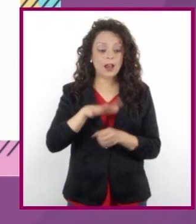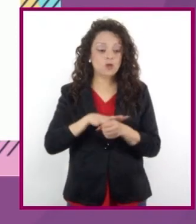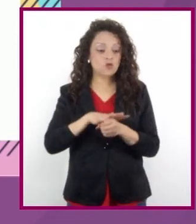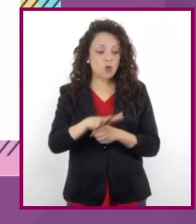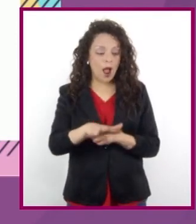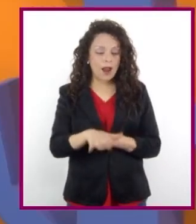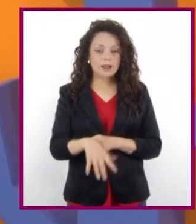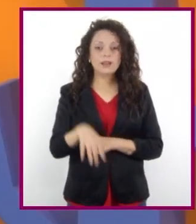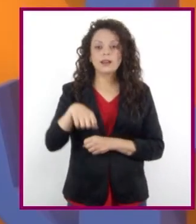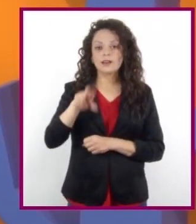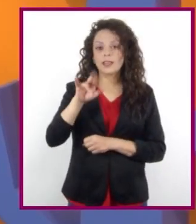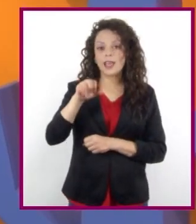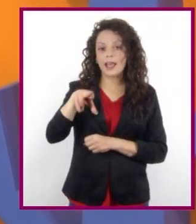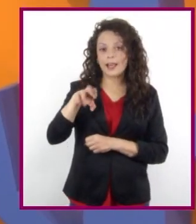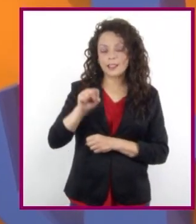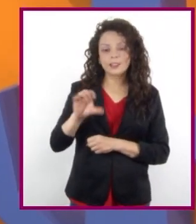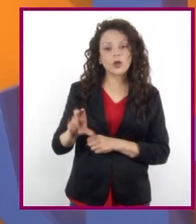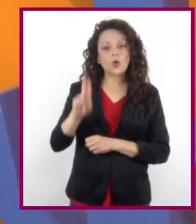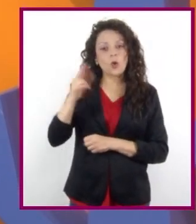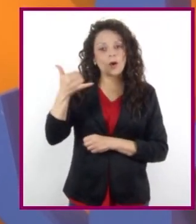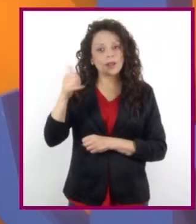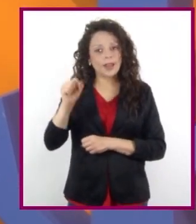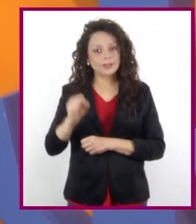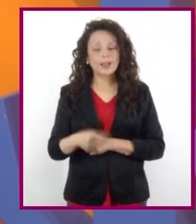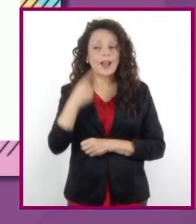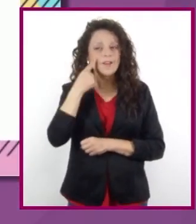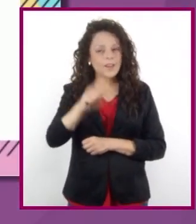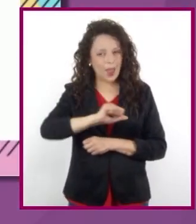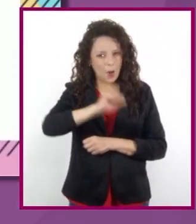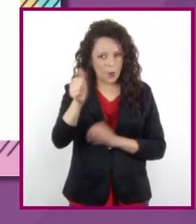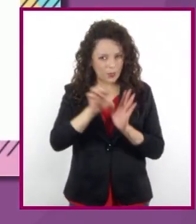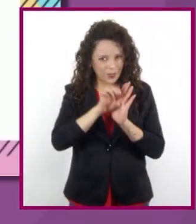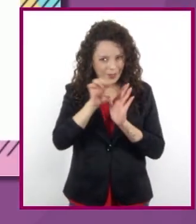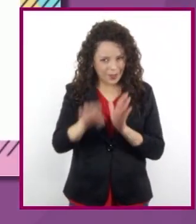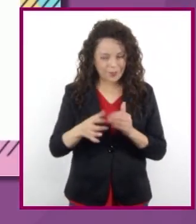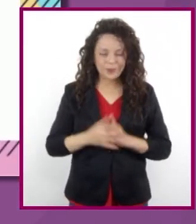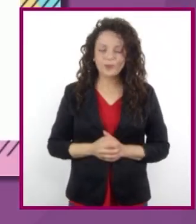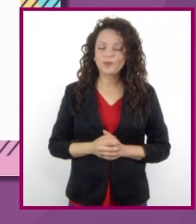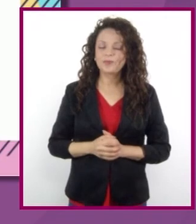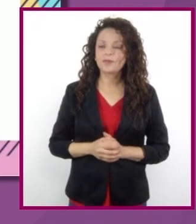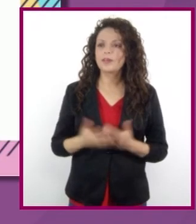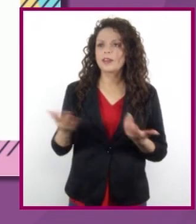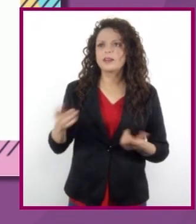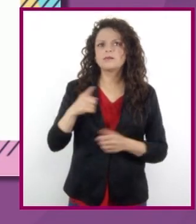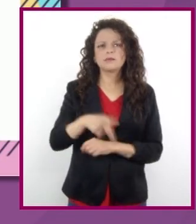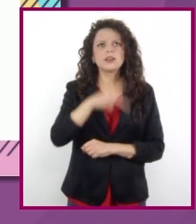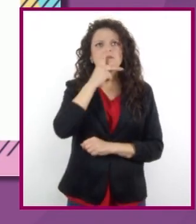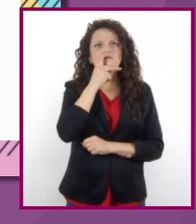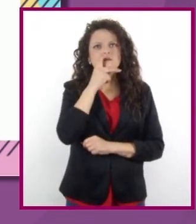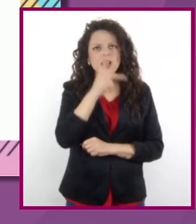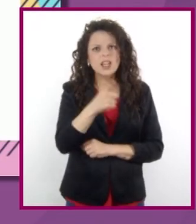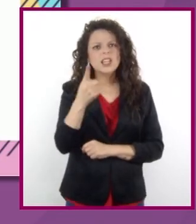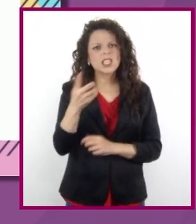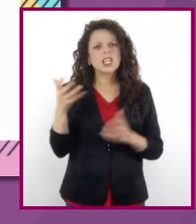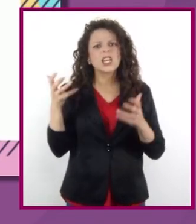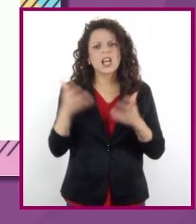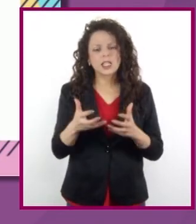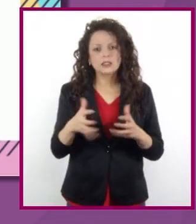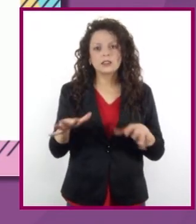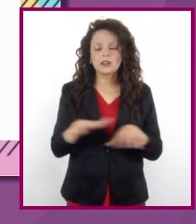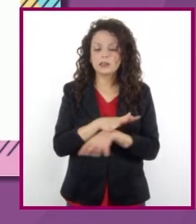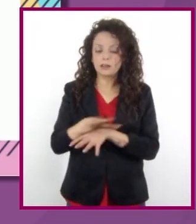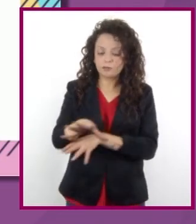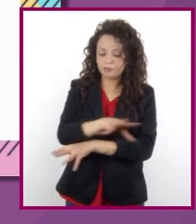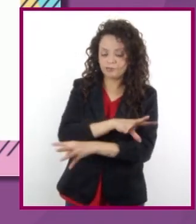quienes, cuyas. Veamos otro caso. Es una palabra cuya función es sustituir